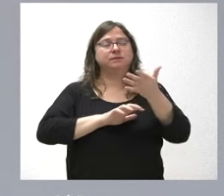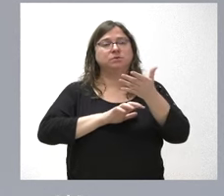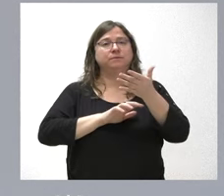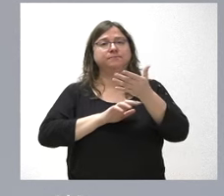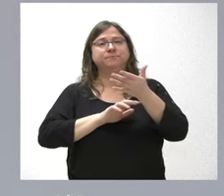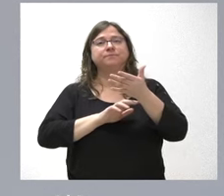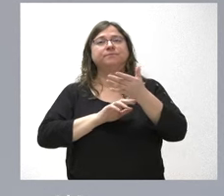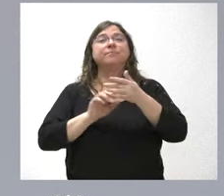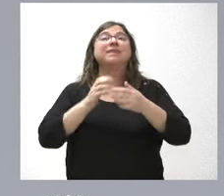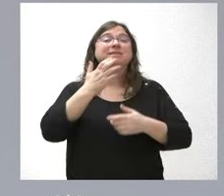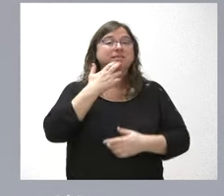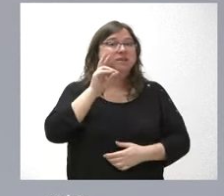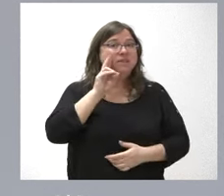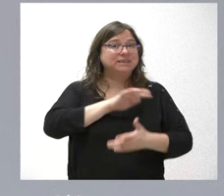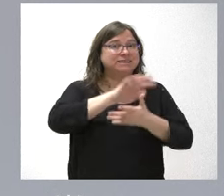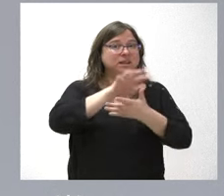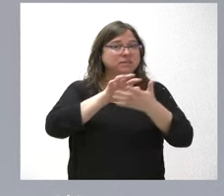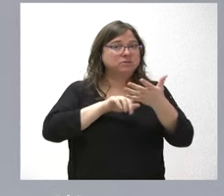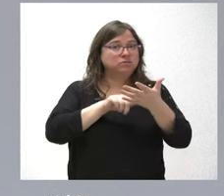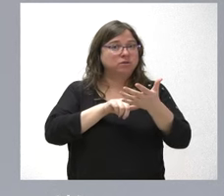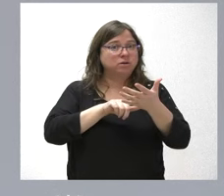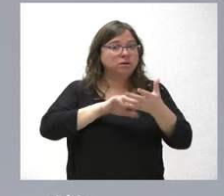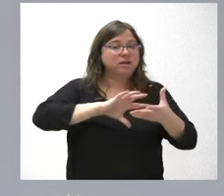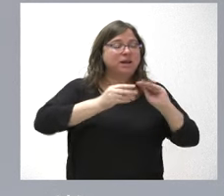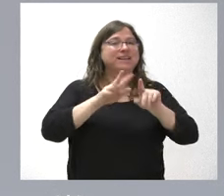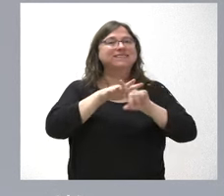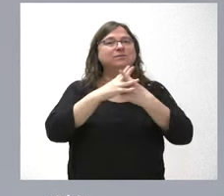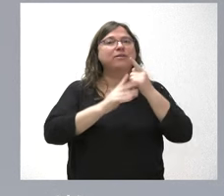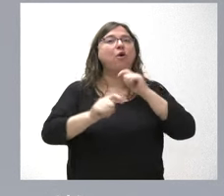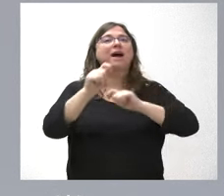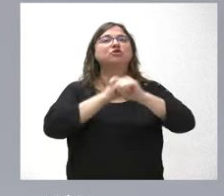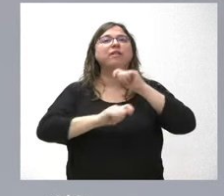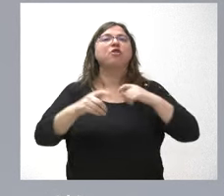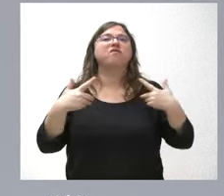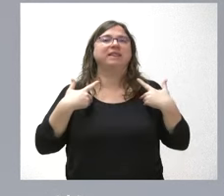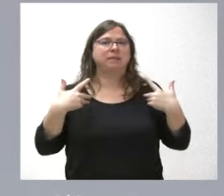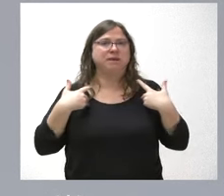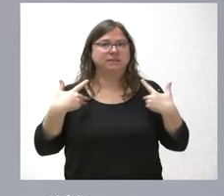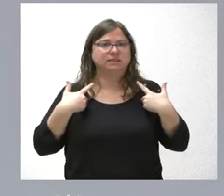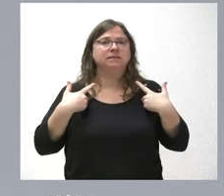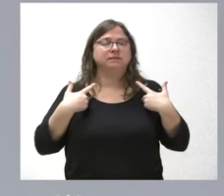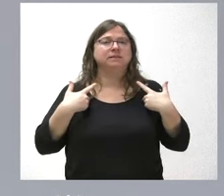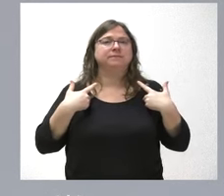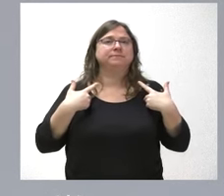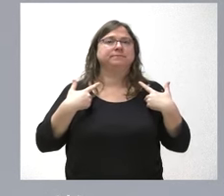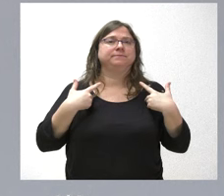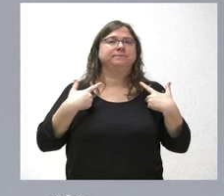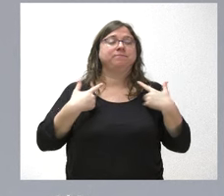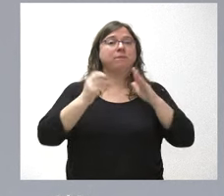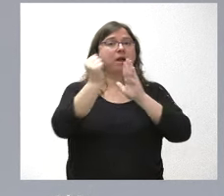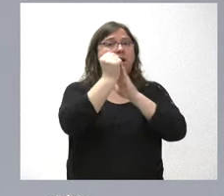Respecto, si leen el texto, a la situación de las asociaciones de víctimas, el